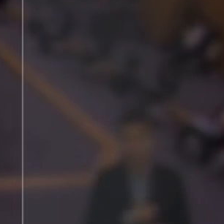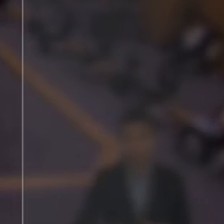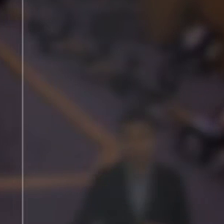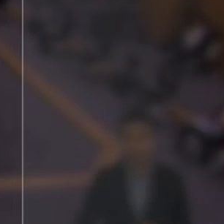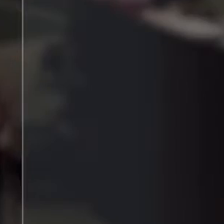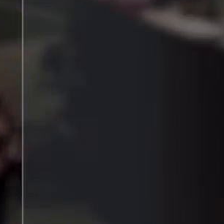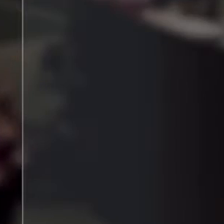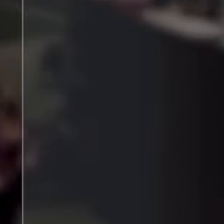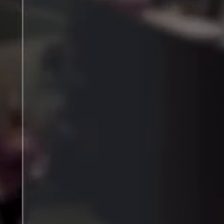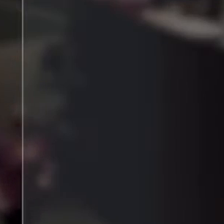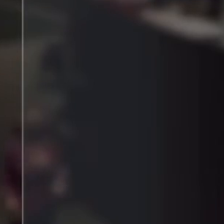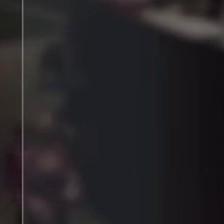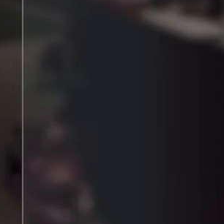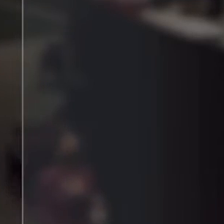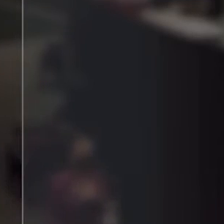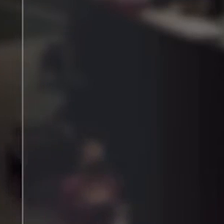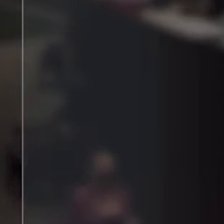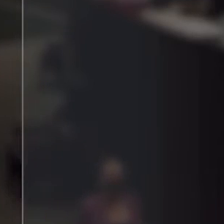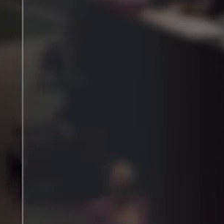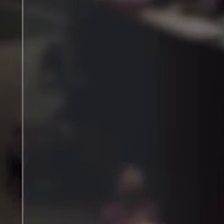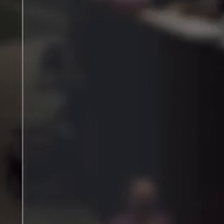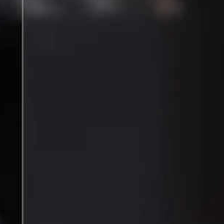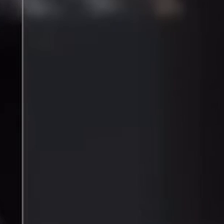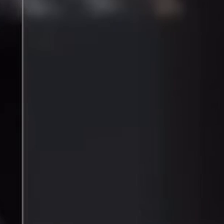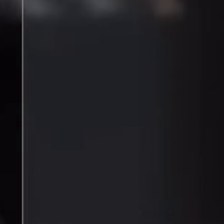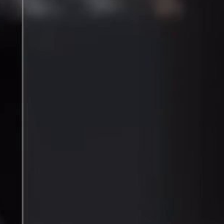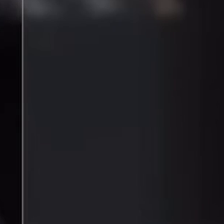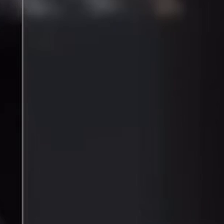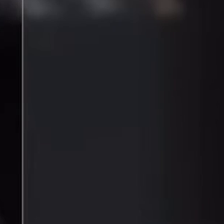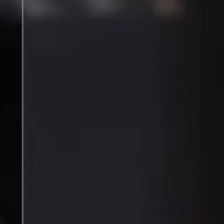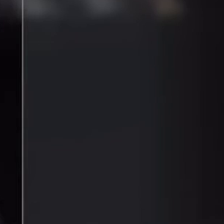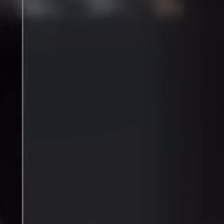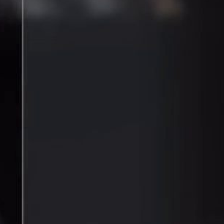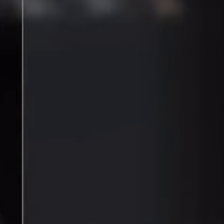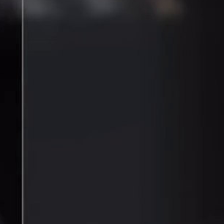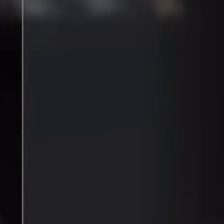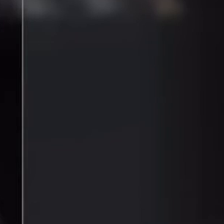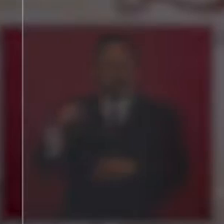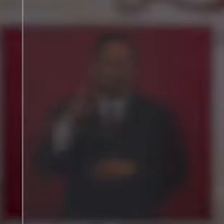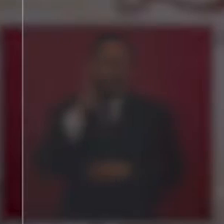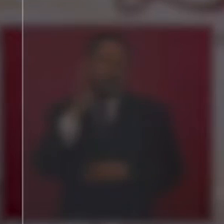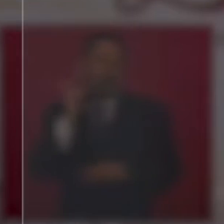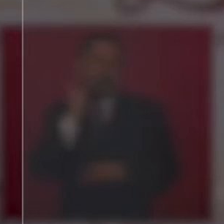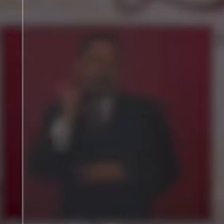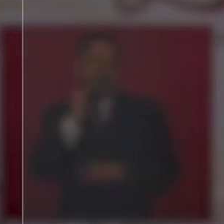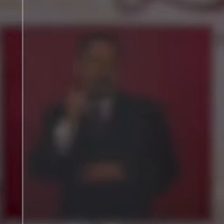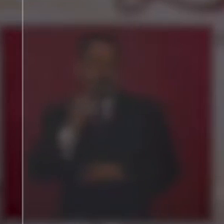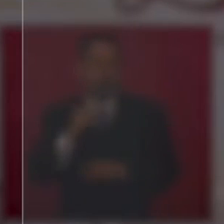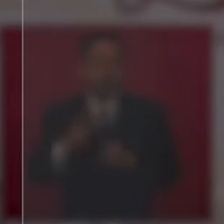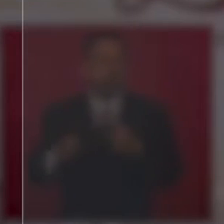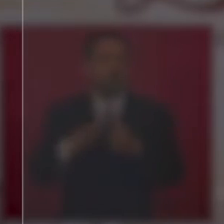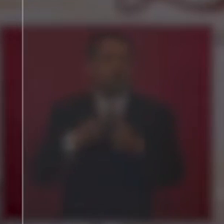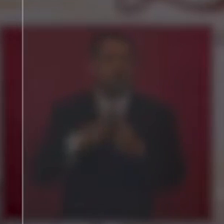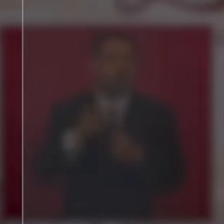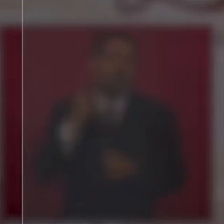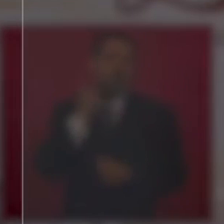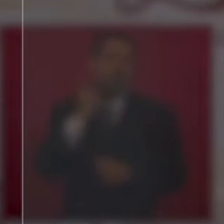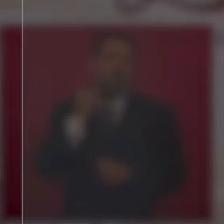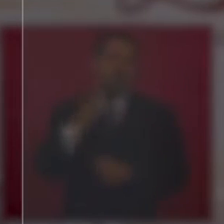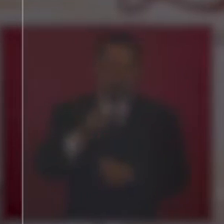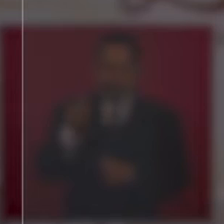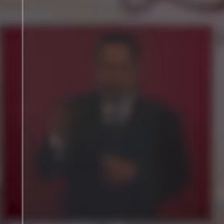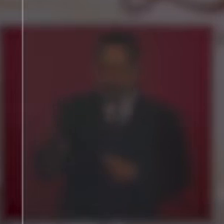esto ya ya sucedió algo que ahora está prohibido por las verdades electorales sin embargo ya sucedió se lo repito